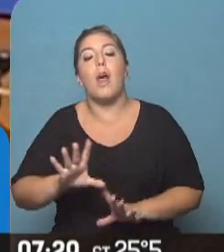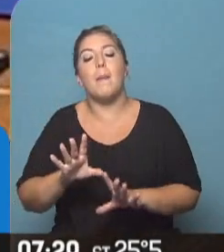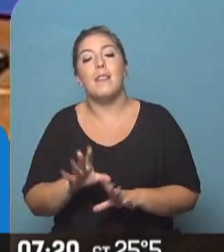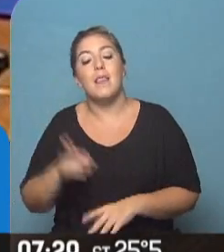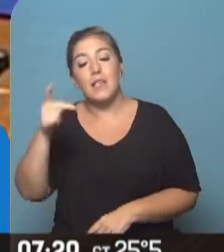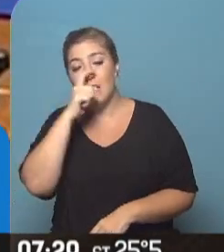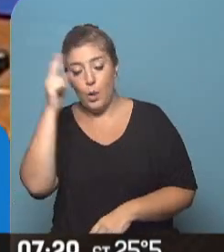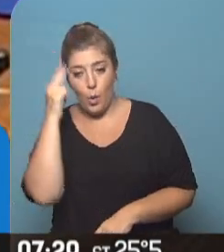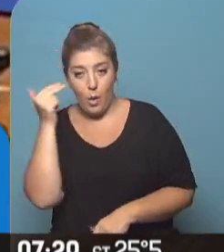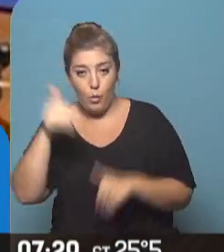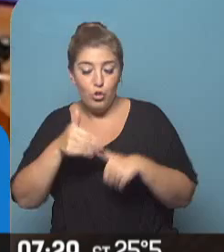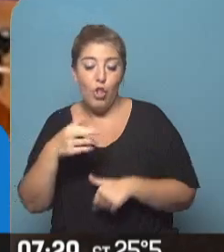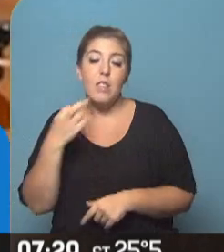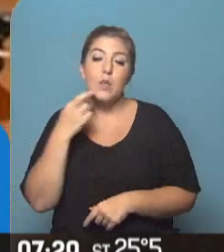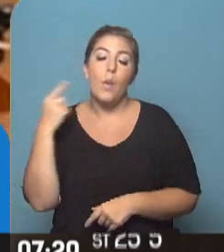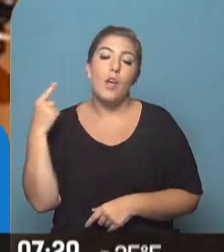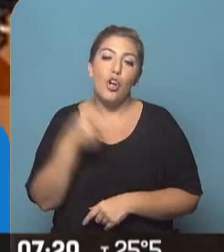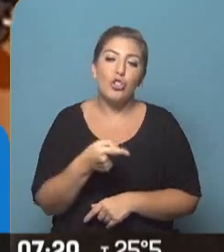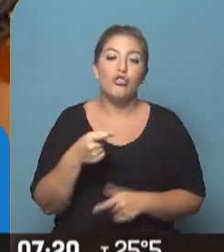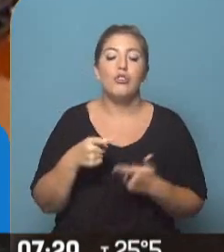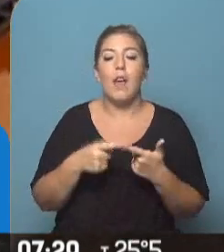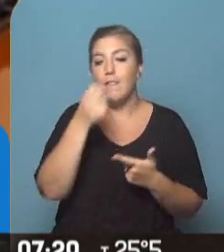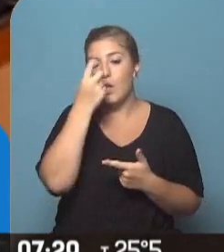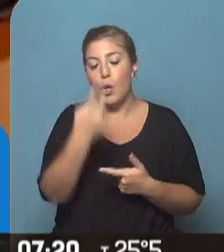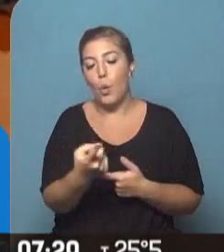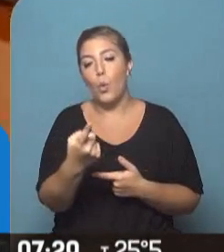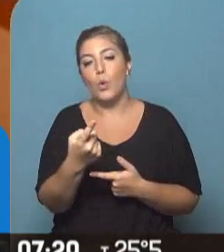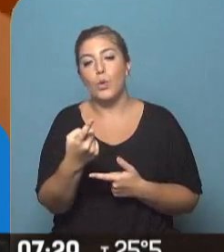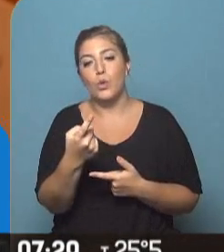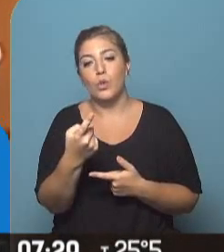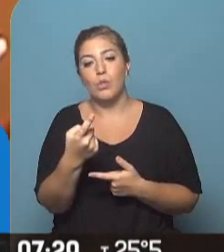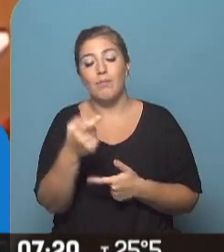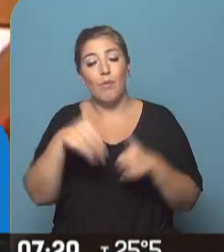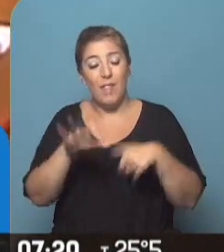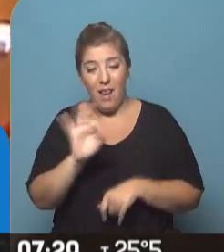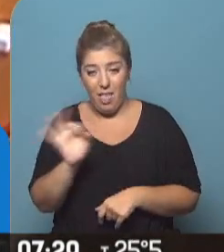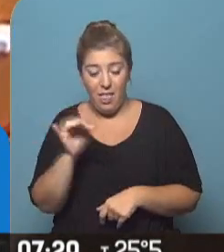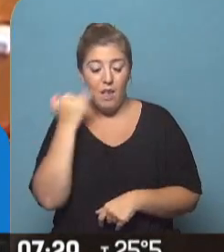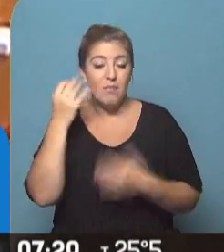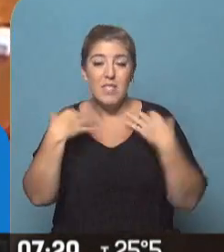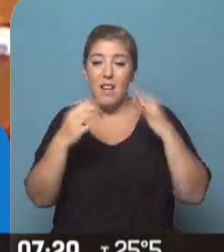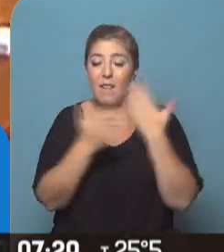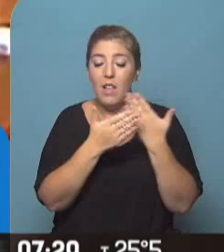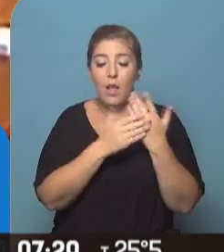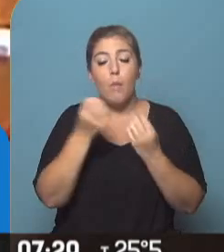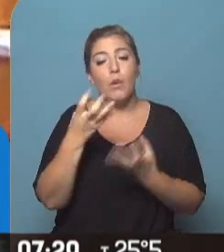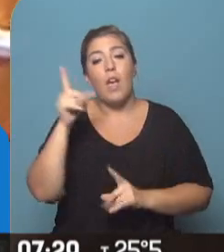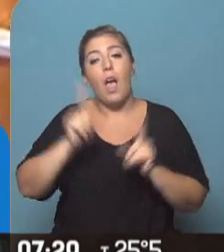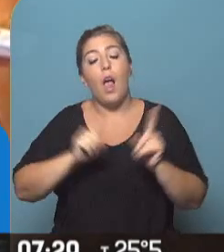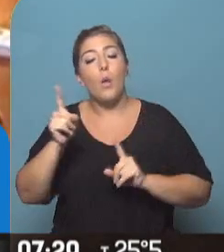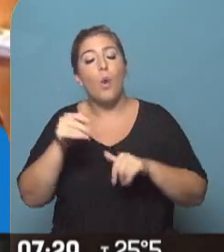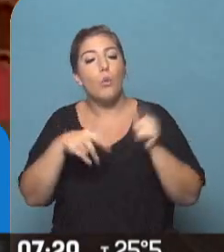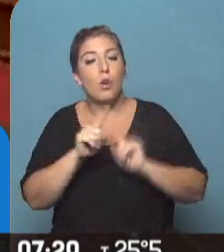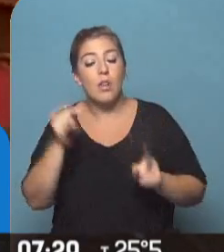79, hubo 19 en contra, 21 abstenciones. Lo salvó la izquierda, ya que los fieles a Verónica Mendoza se negaron a votar y un grupo de 10